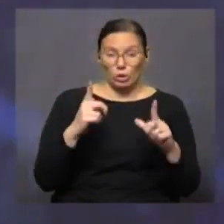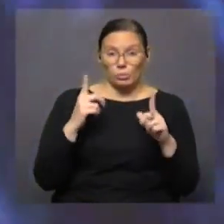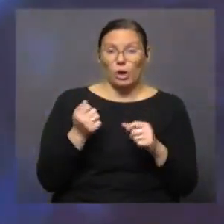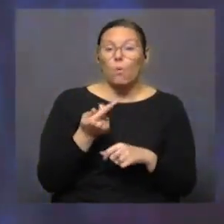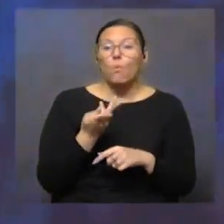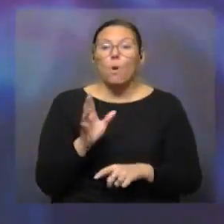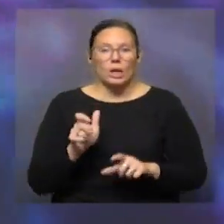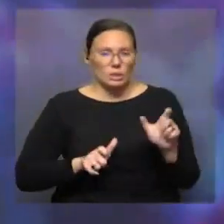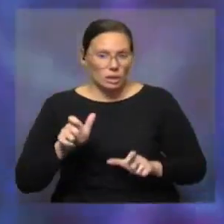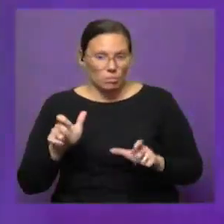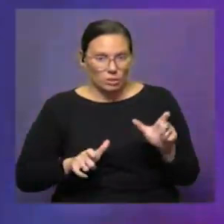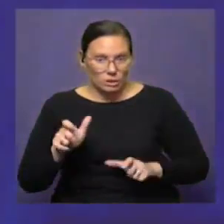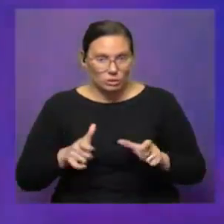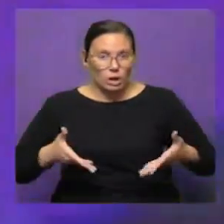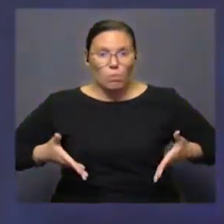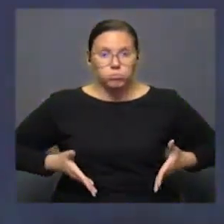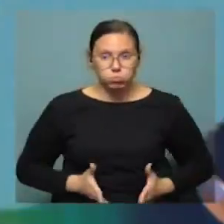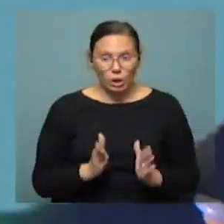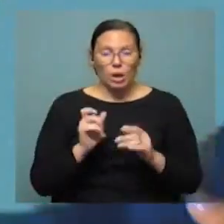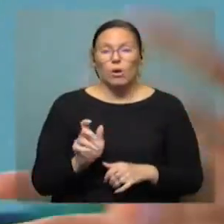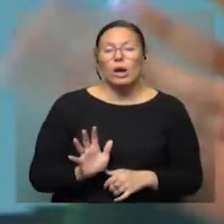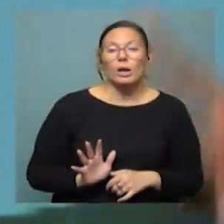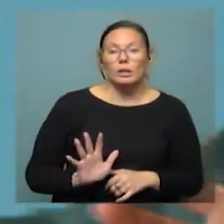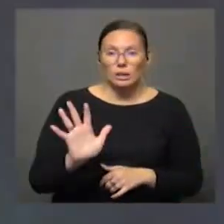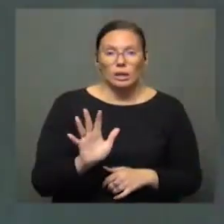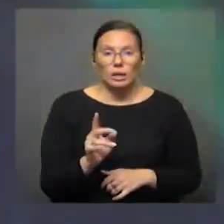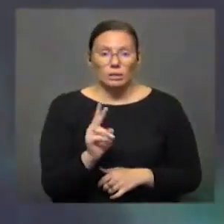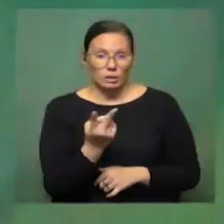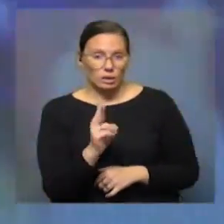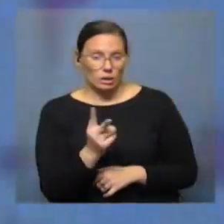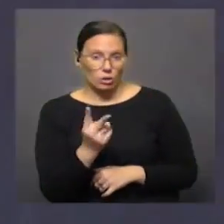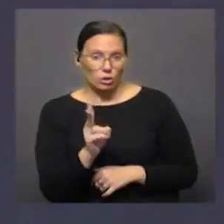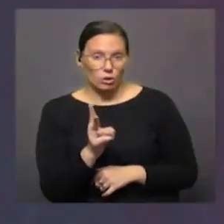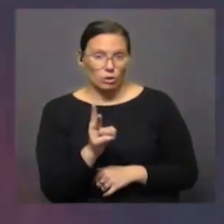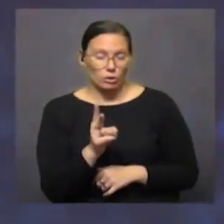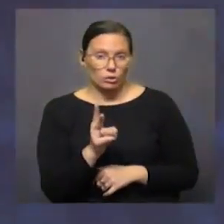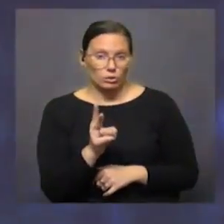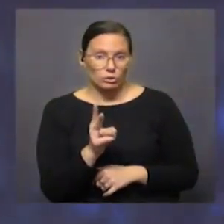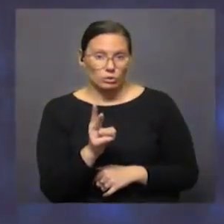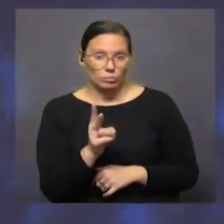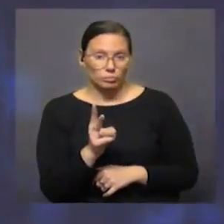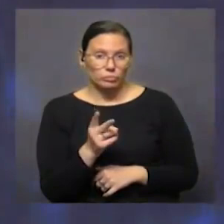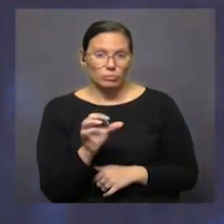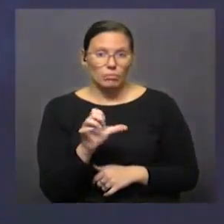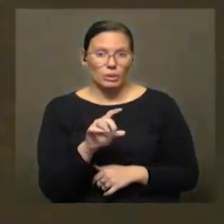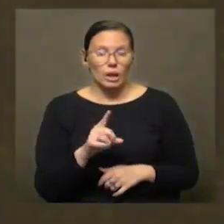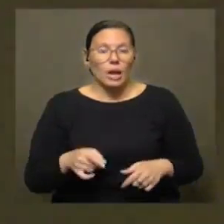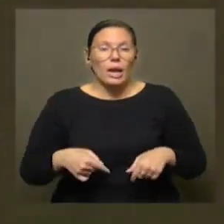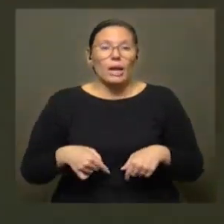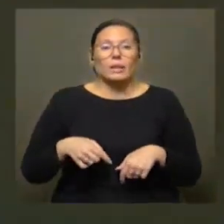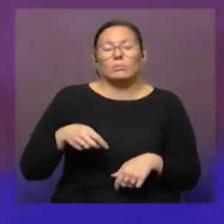cuántas personas nacen con características intersex en sus